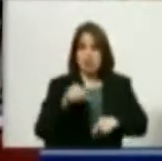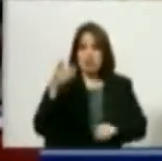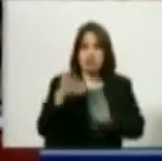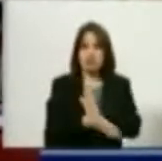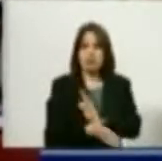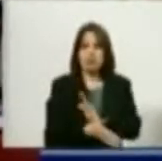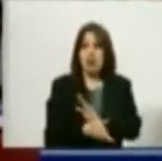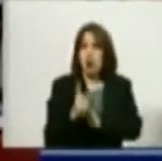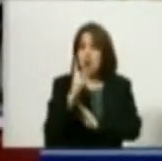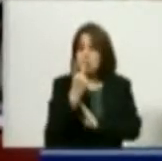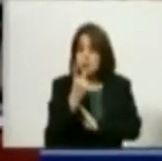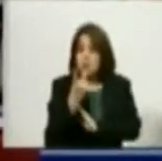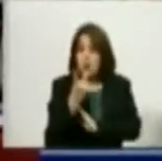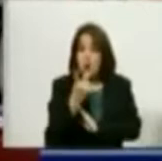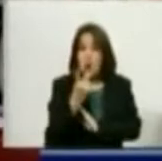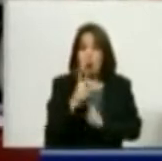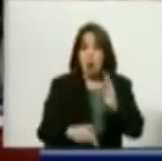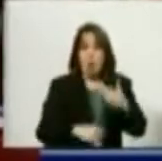proyectos